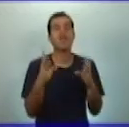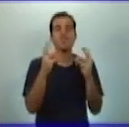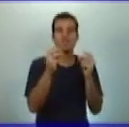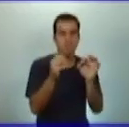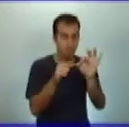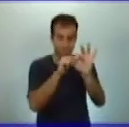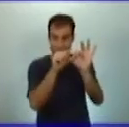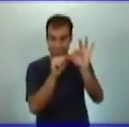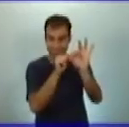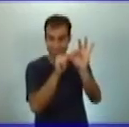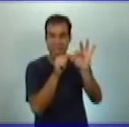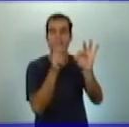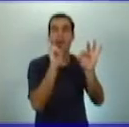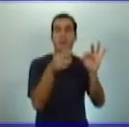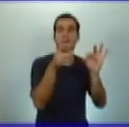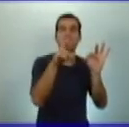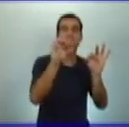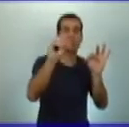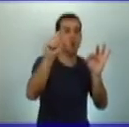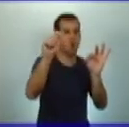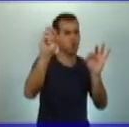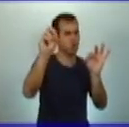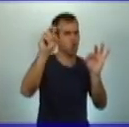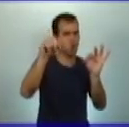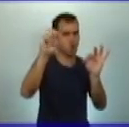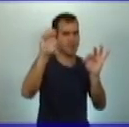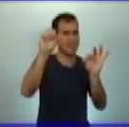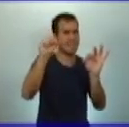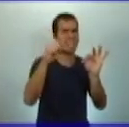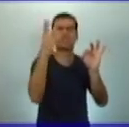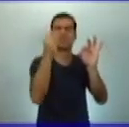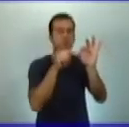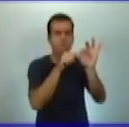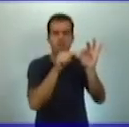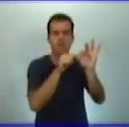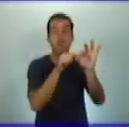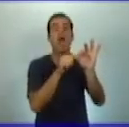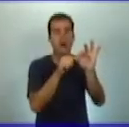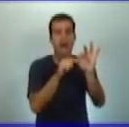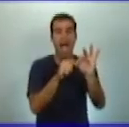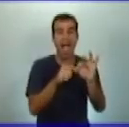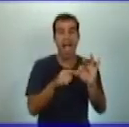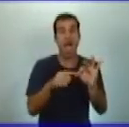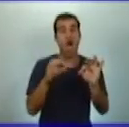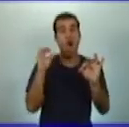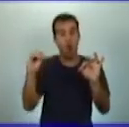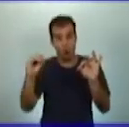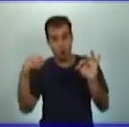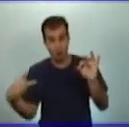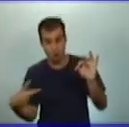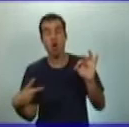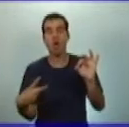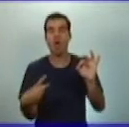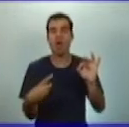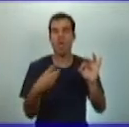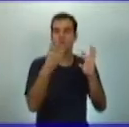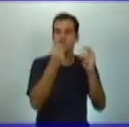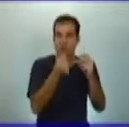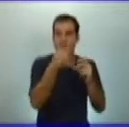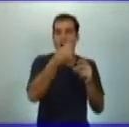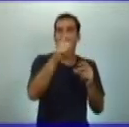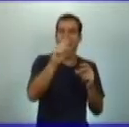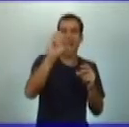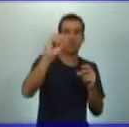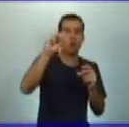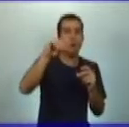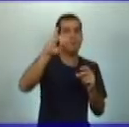de un átomo. Por tanto, en el átomo de oxígeno, ¿cuál es su número atómico? ¿Cuál es el número atómico de este elemento? A su número atómico